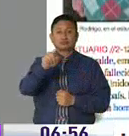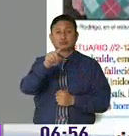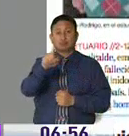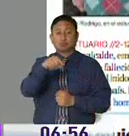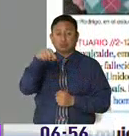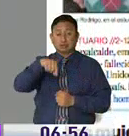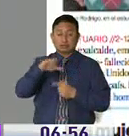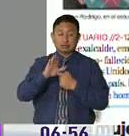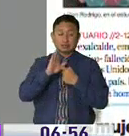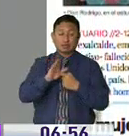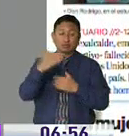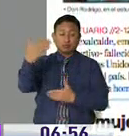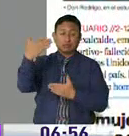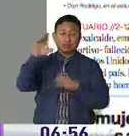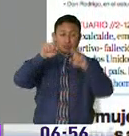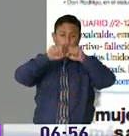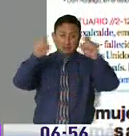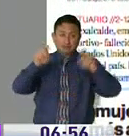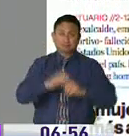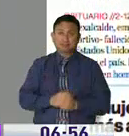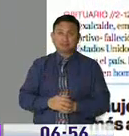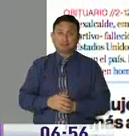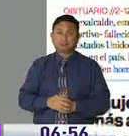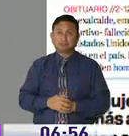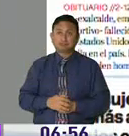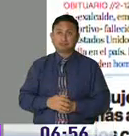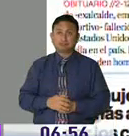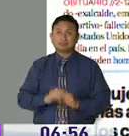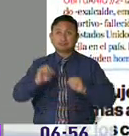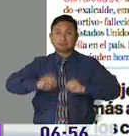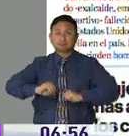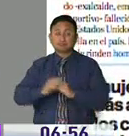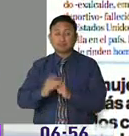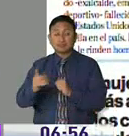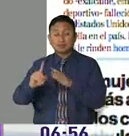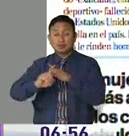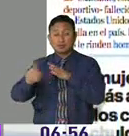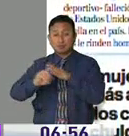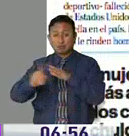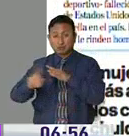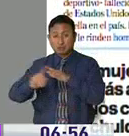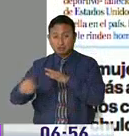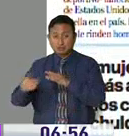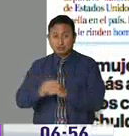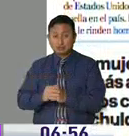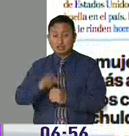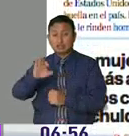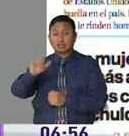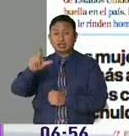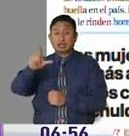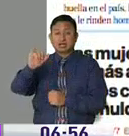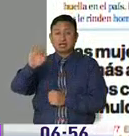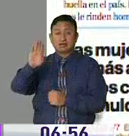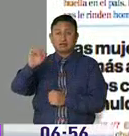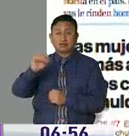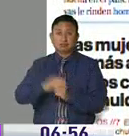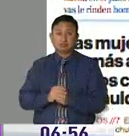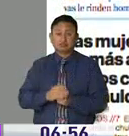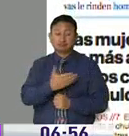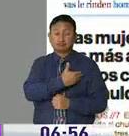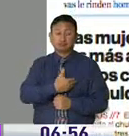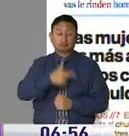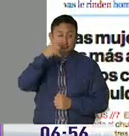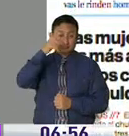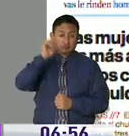empresarial. Evacuación sigue pese a la oferta de amnistía talibán. El presidente Lasso plantea tres ejes de su reforma a la